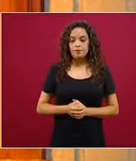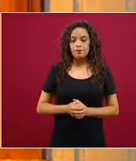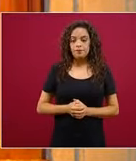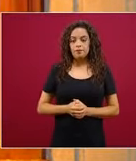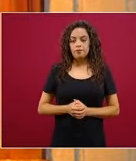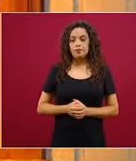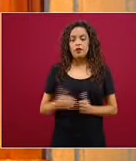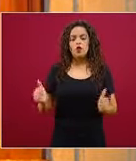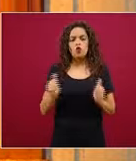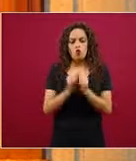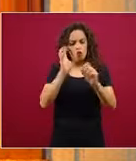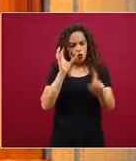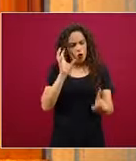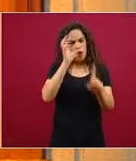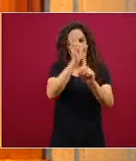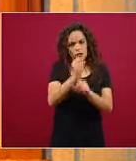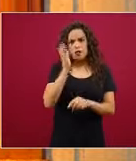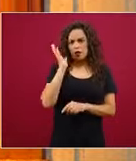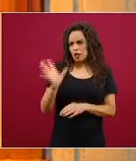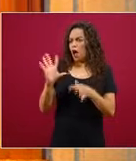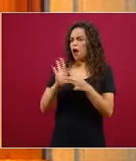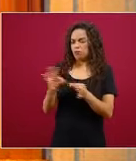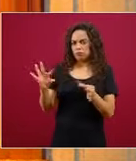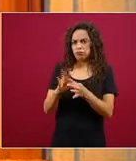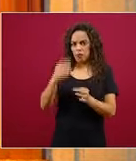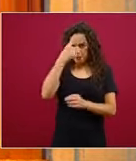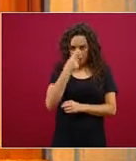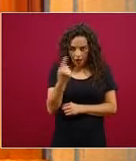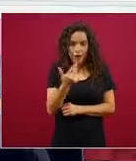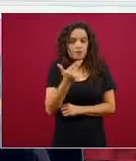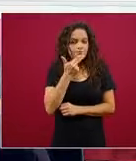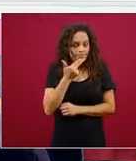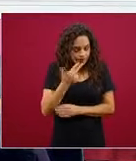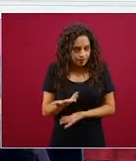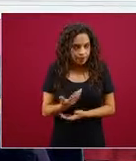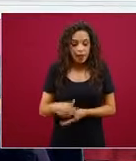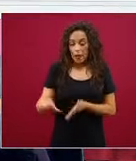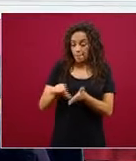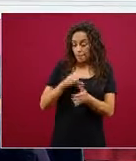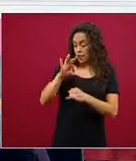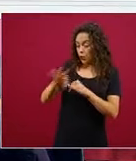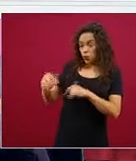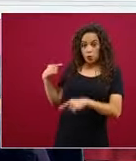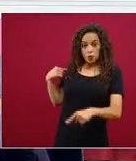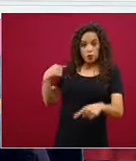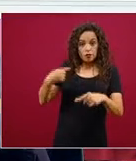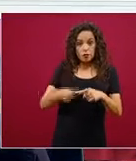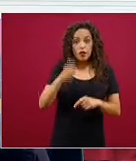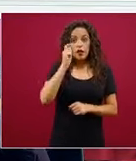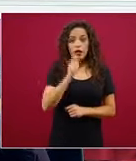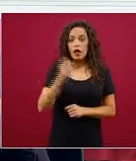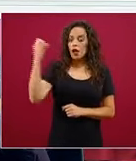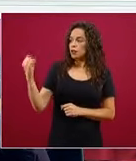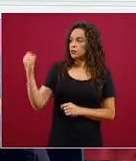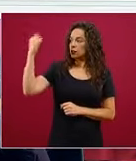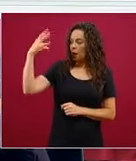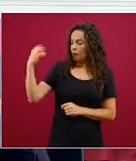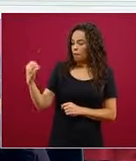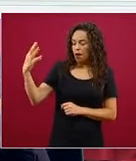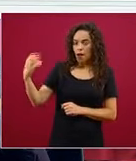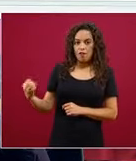objetivos ya planteados, y los últimos meses ha sido a través de la operación del semáforo de riesgo